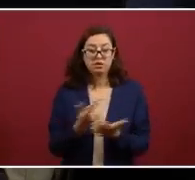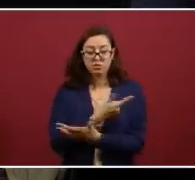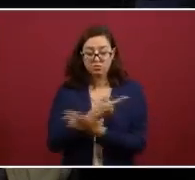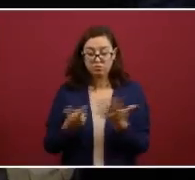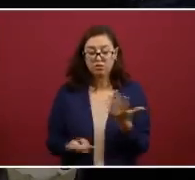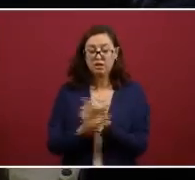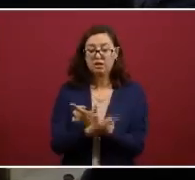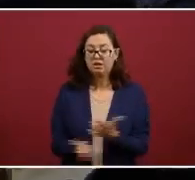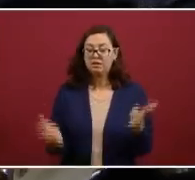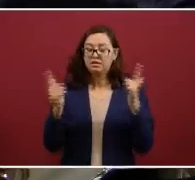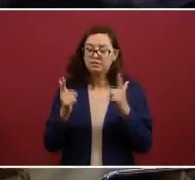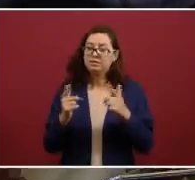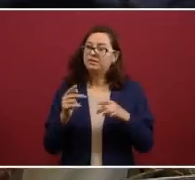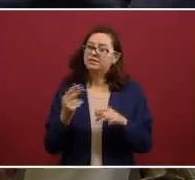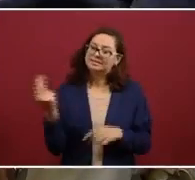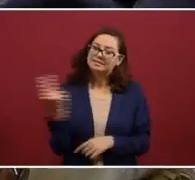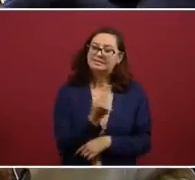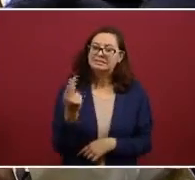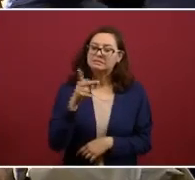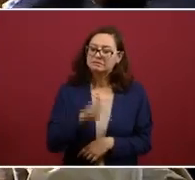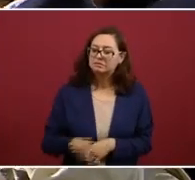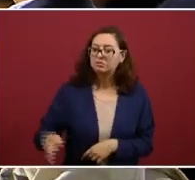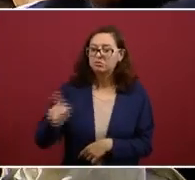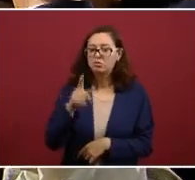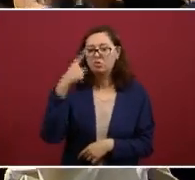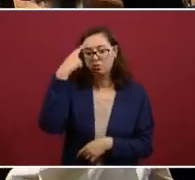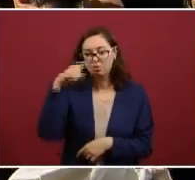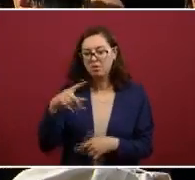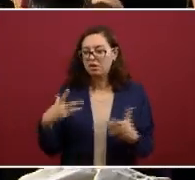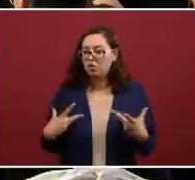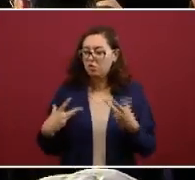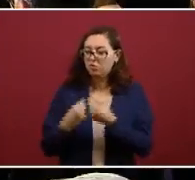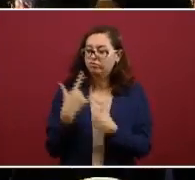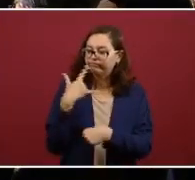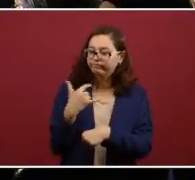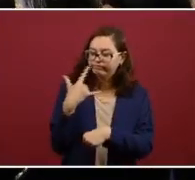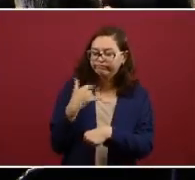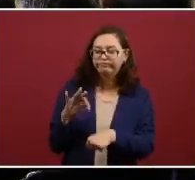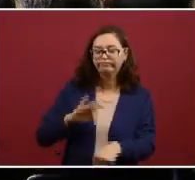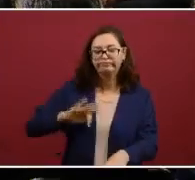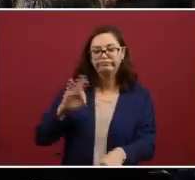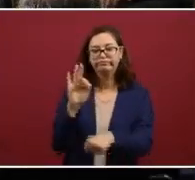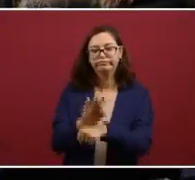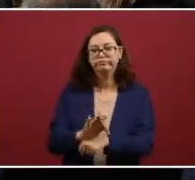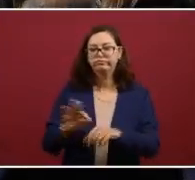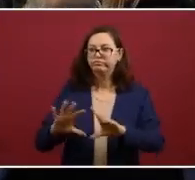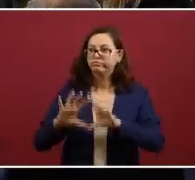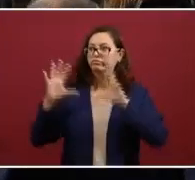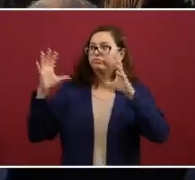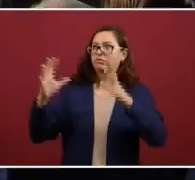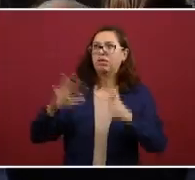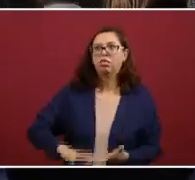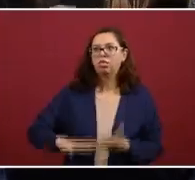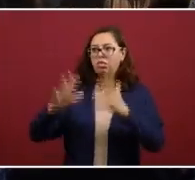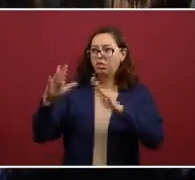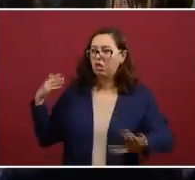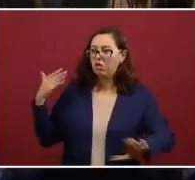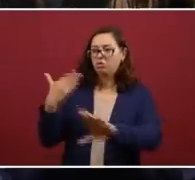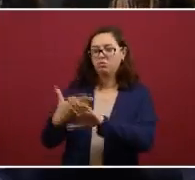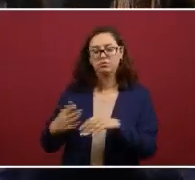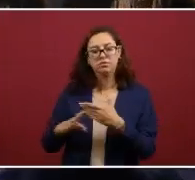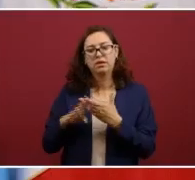nuestras democracias y defenderlas pasa por luchar conjuntamente contra la lacra mundial que representa la violencia contra las